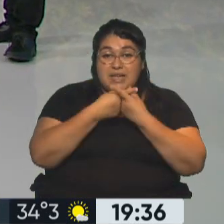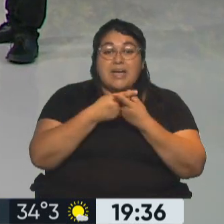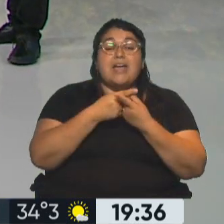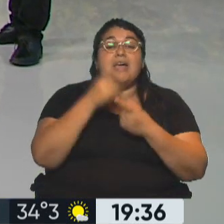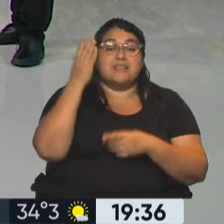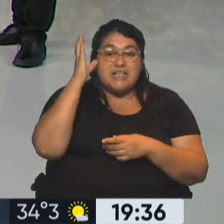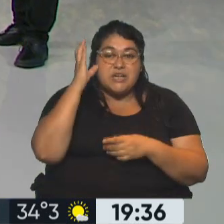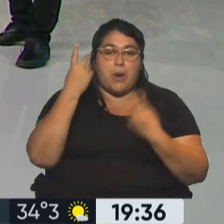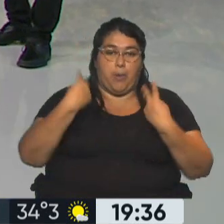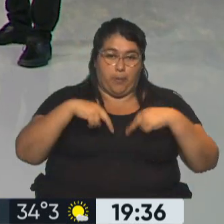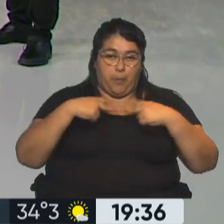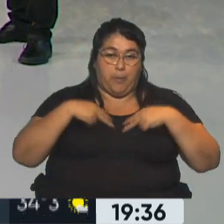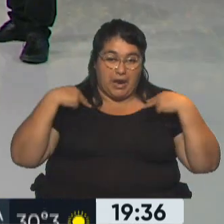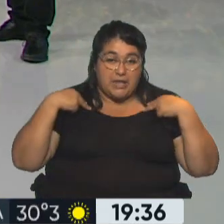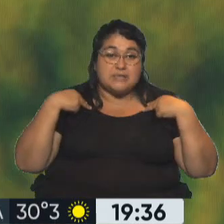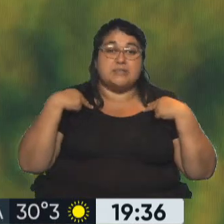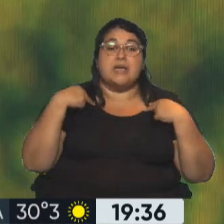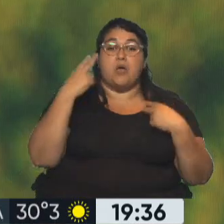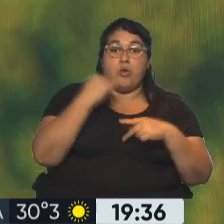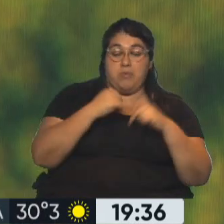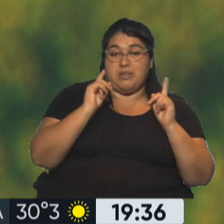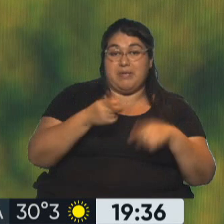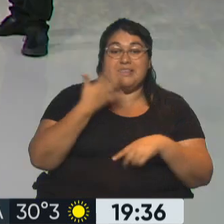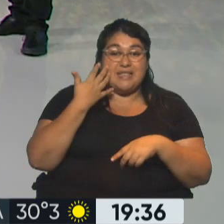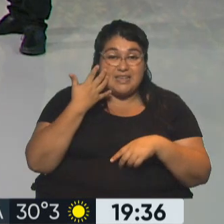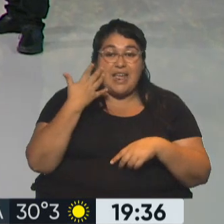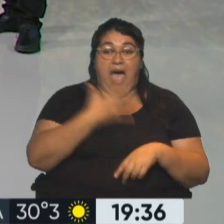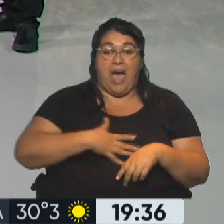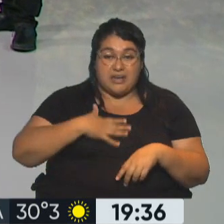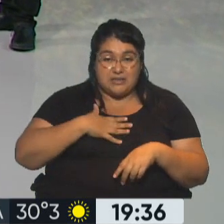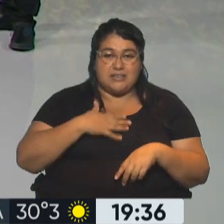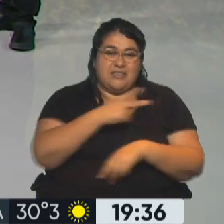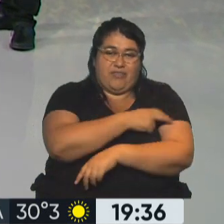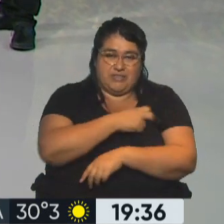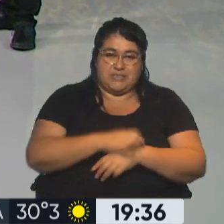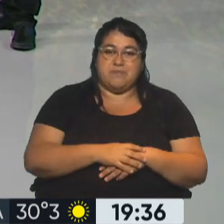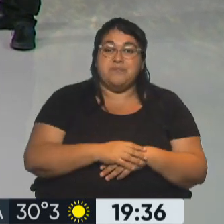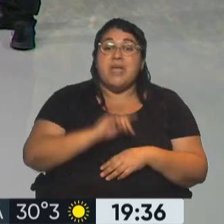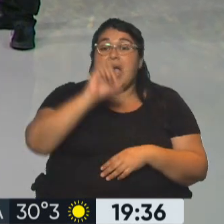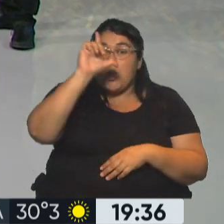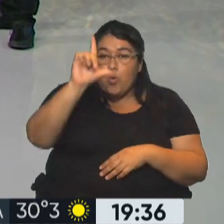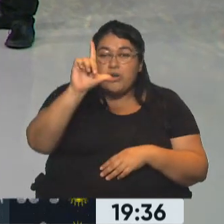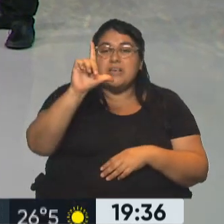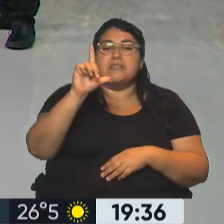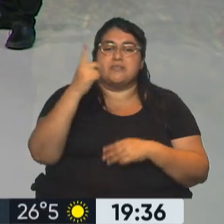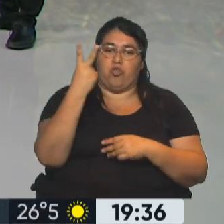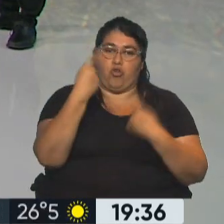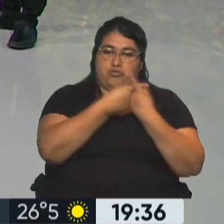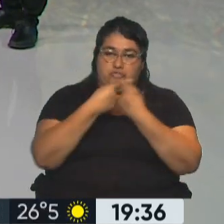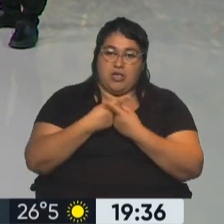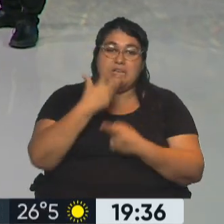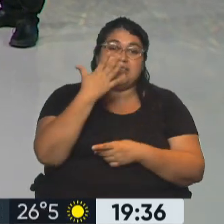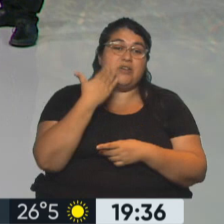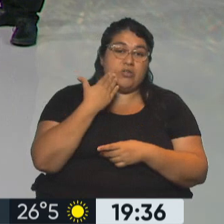mismo horario. Para Tigre y Argentinos Juniors. Sí. Y el lunes, mirá. Mirá qué partidazos el lunes. 2 partidos. Godoy Cruz